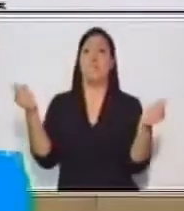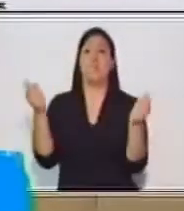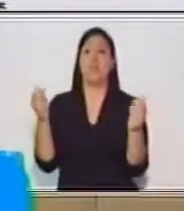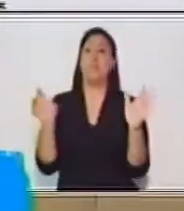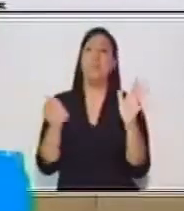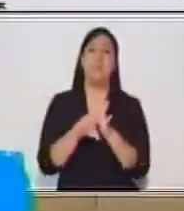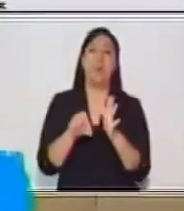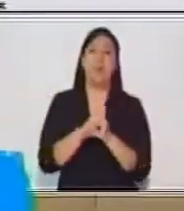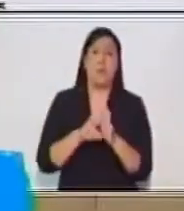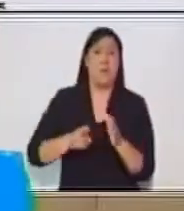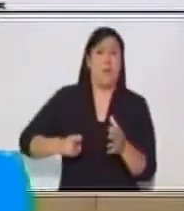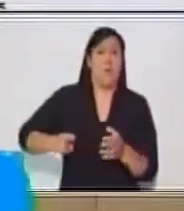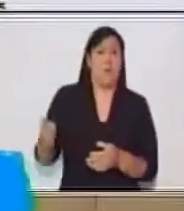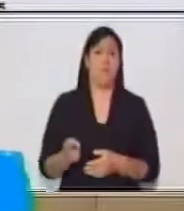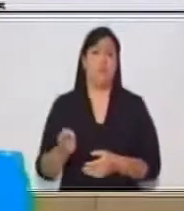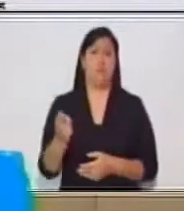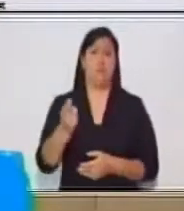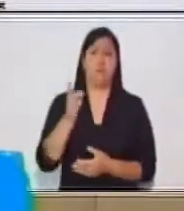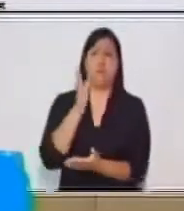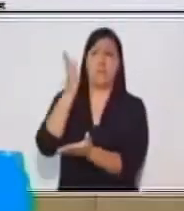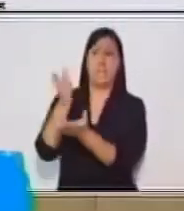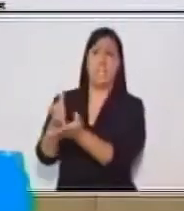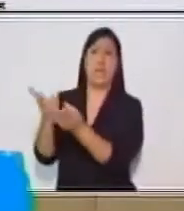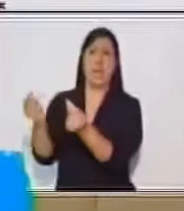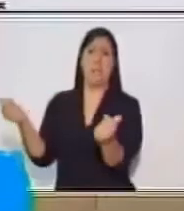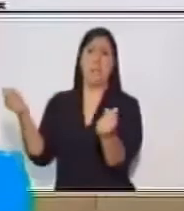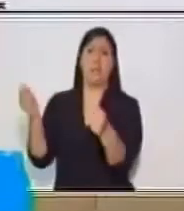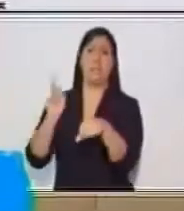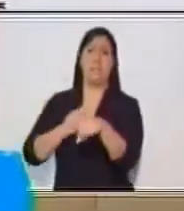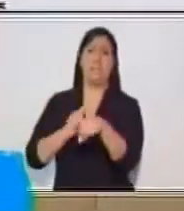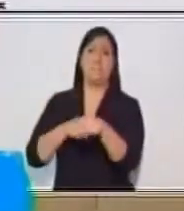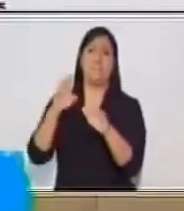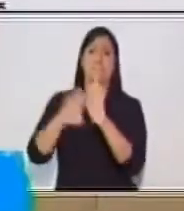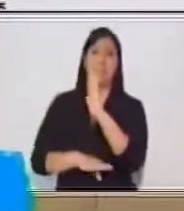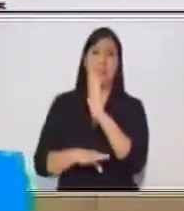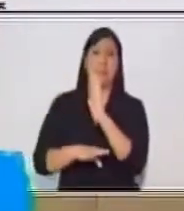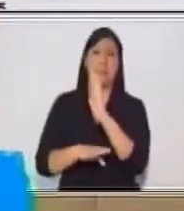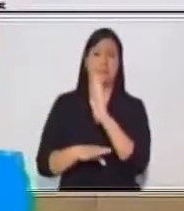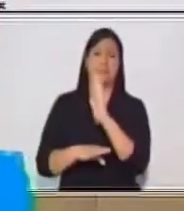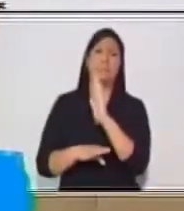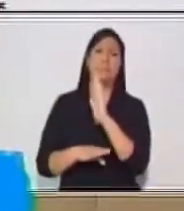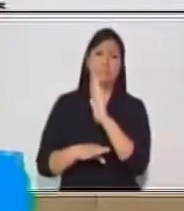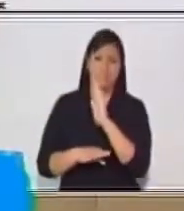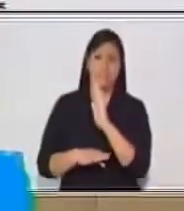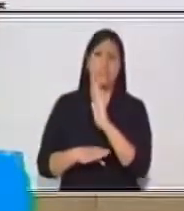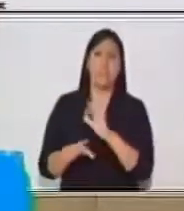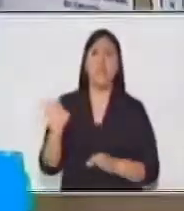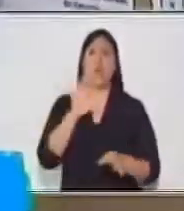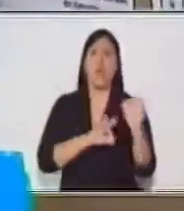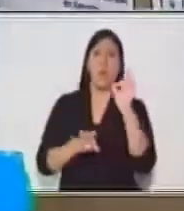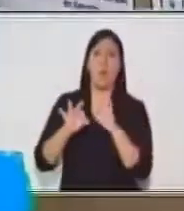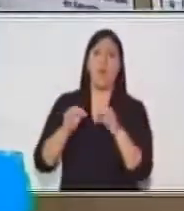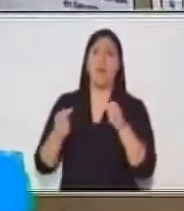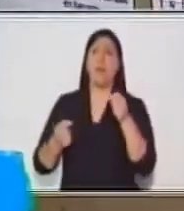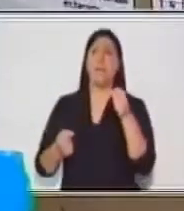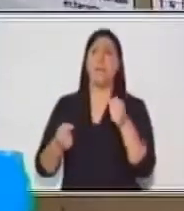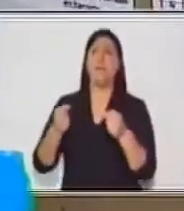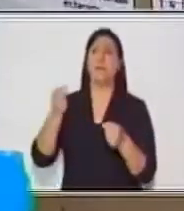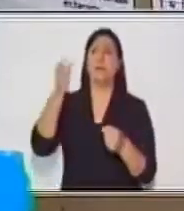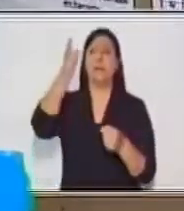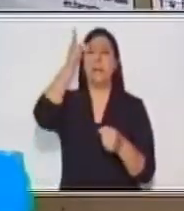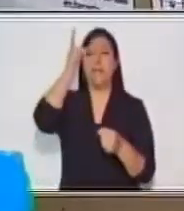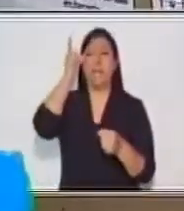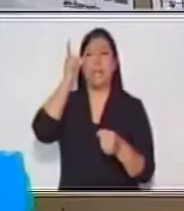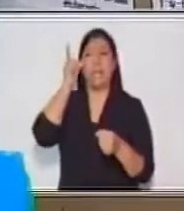¿verdad?, depende mucho de cuánto tiempo se va a tardar en recorrer la distancia. Entonces, si la